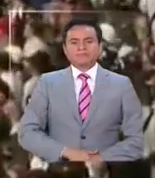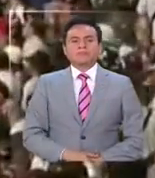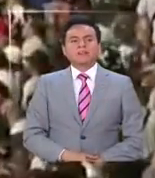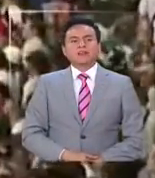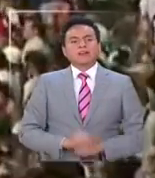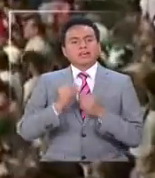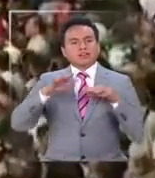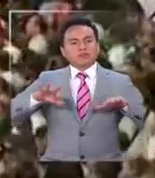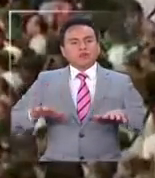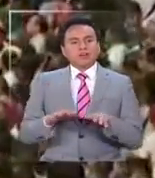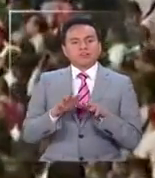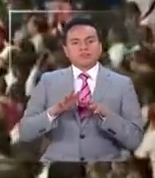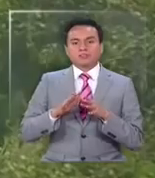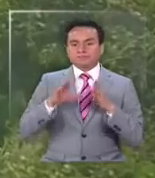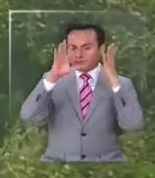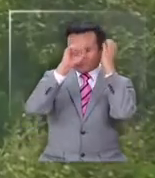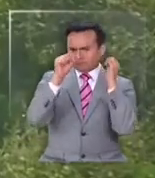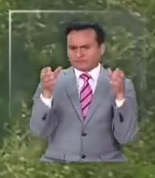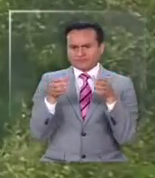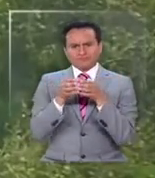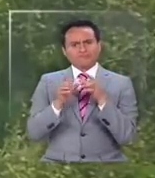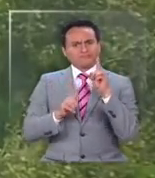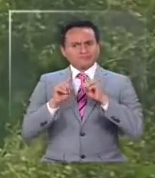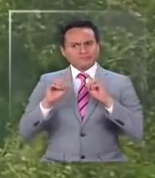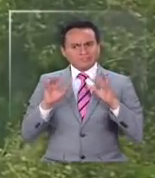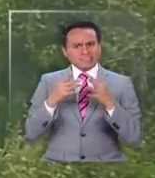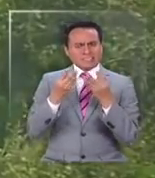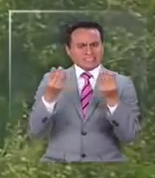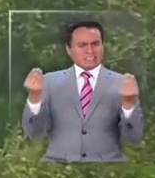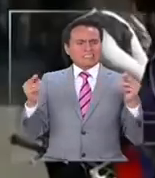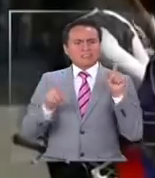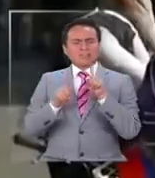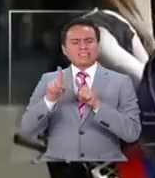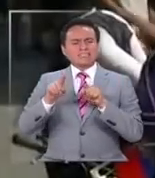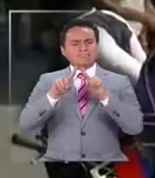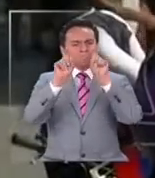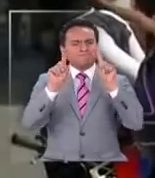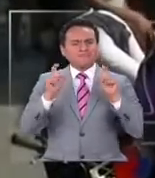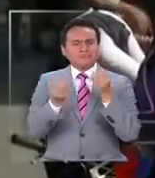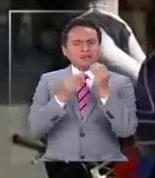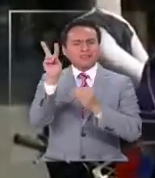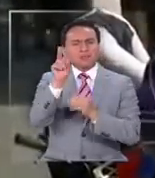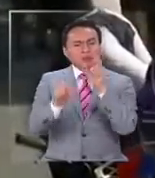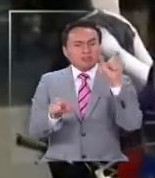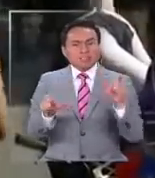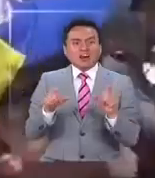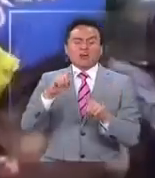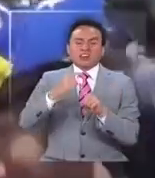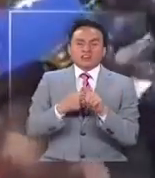Aunque los esfuerzos diplomáticos se multiplican, sigue siendo incierto el panorama para millones de venezolanos